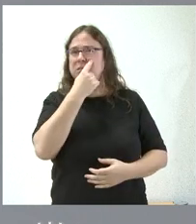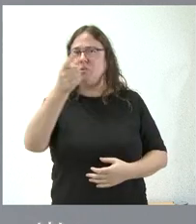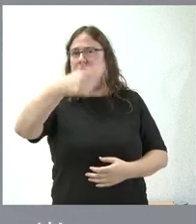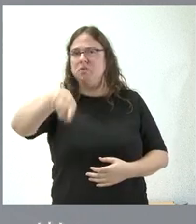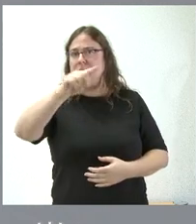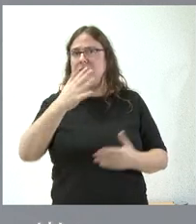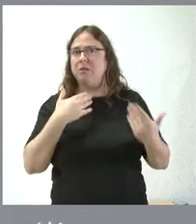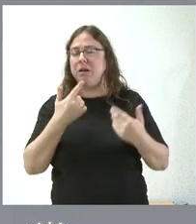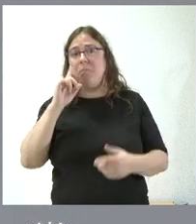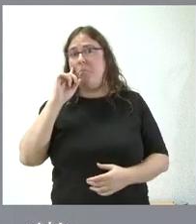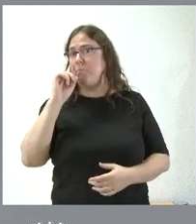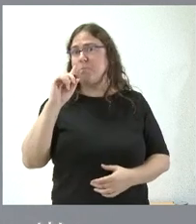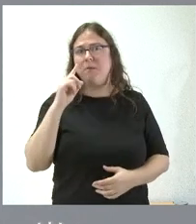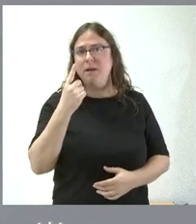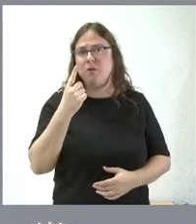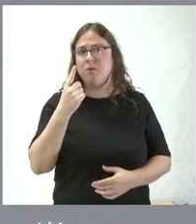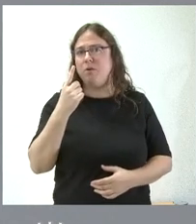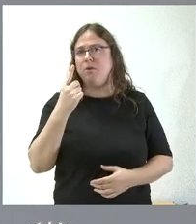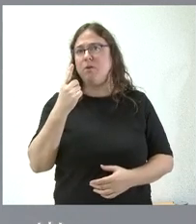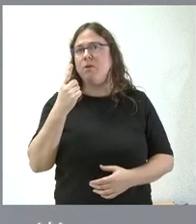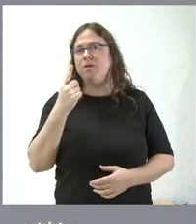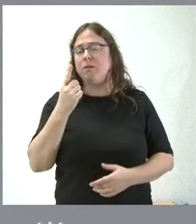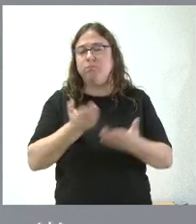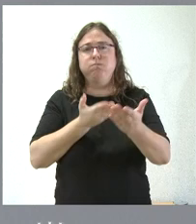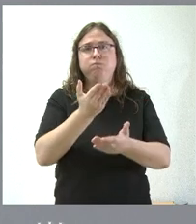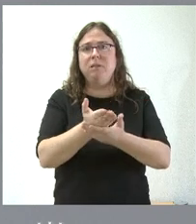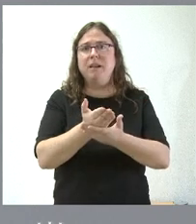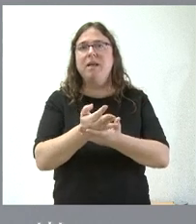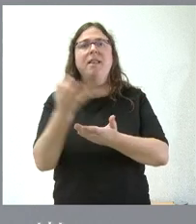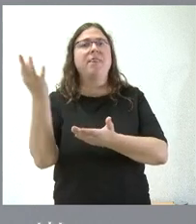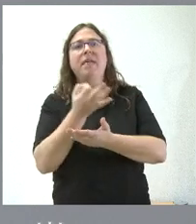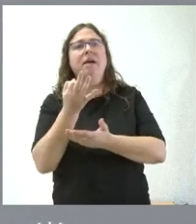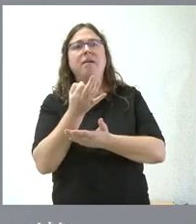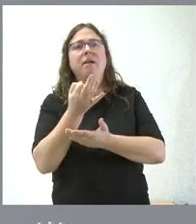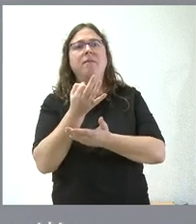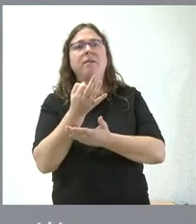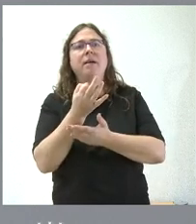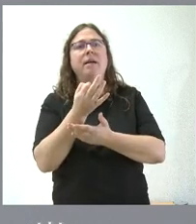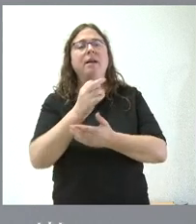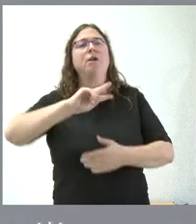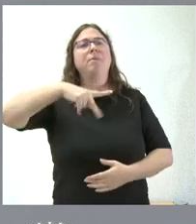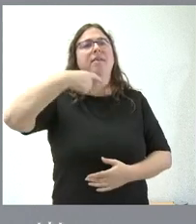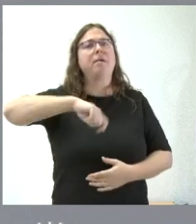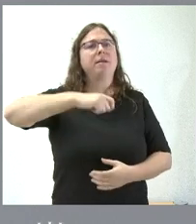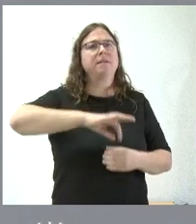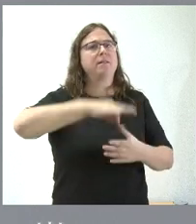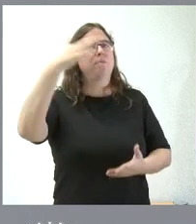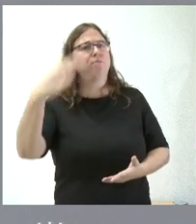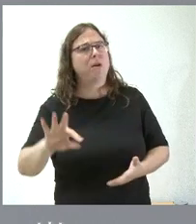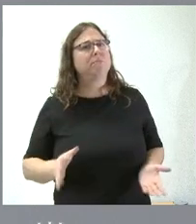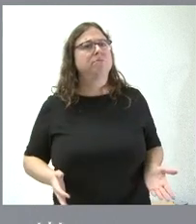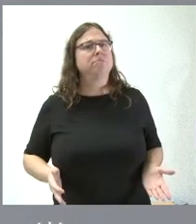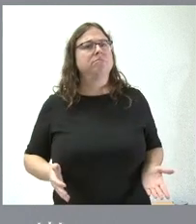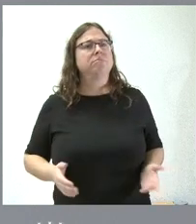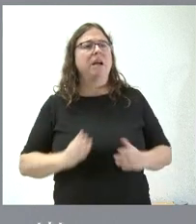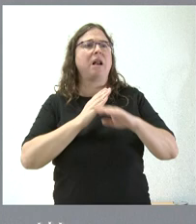Atendió y como primera eh demanda dijo que pedía el cese del vicepresidente el resto de